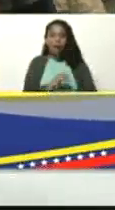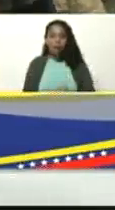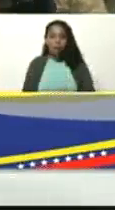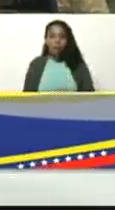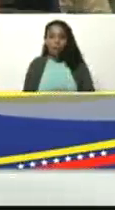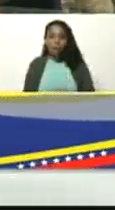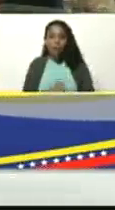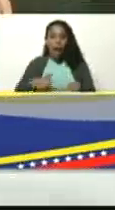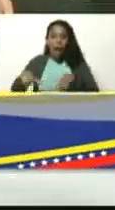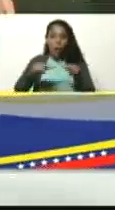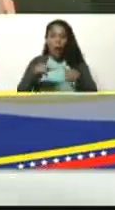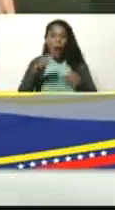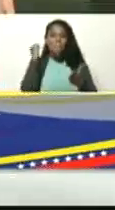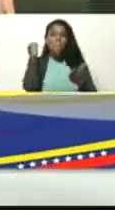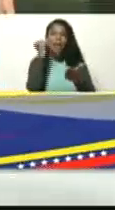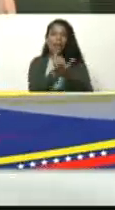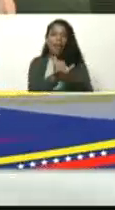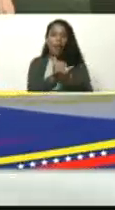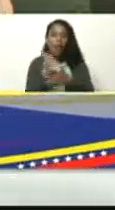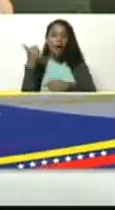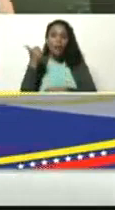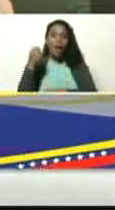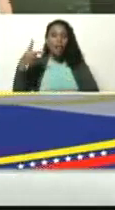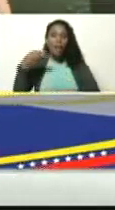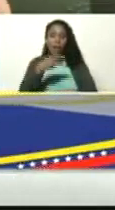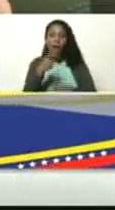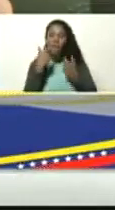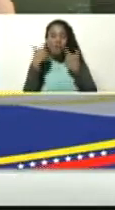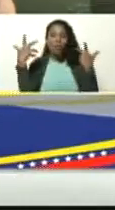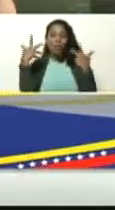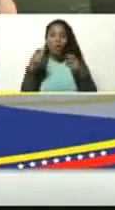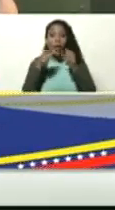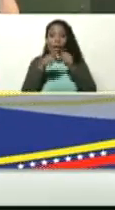por la zona del matadero, el matadero de Tejería, famoso, quedó,